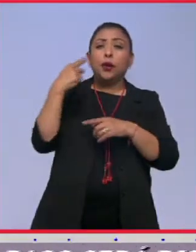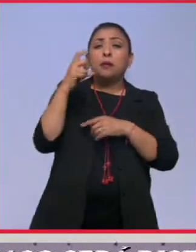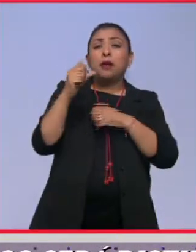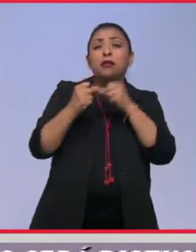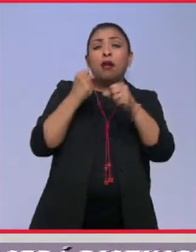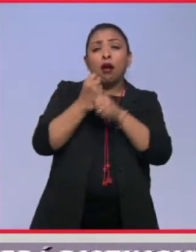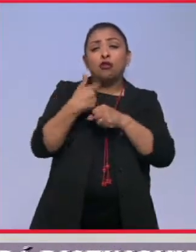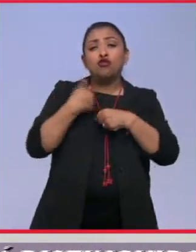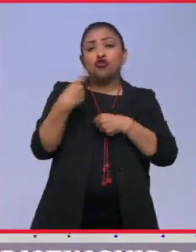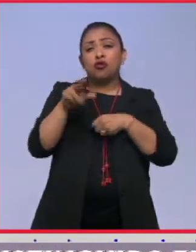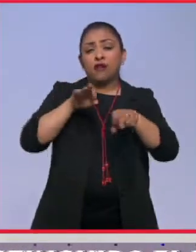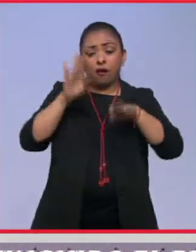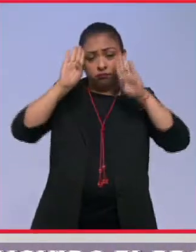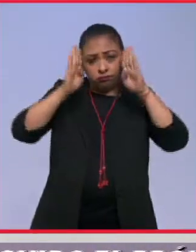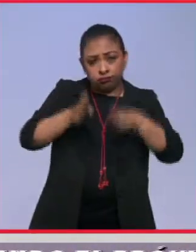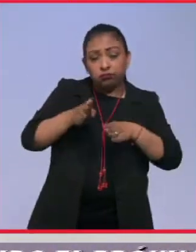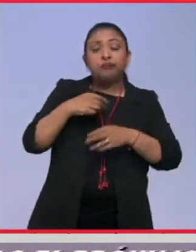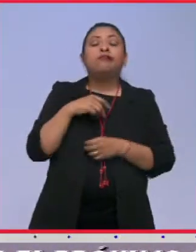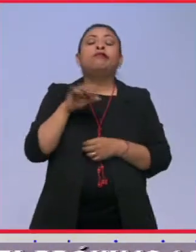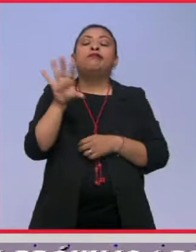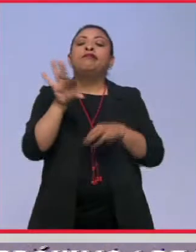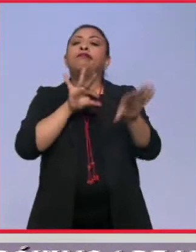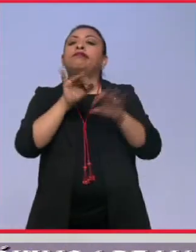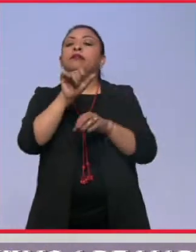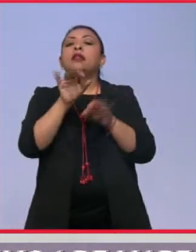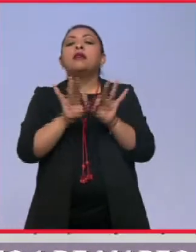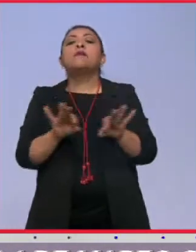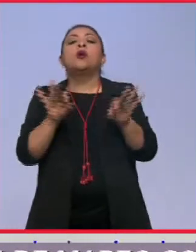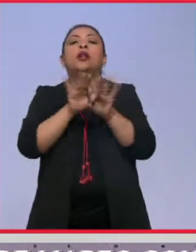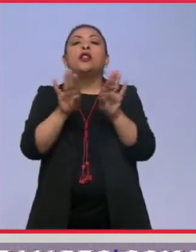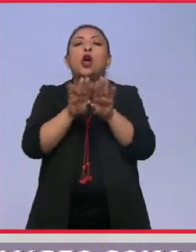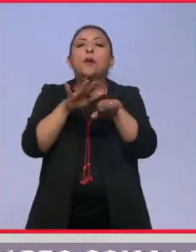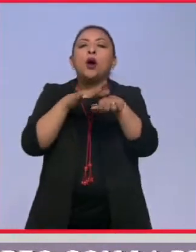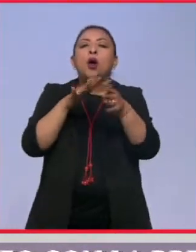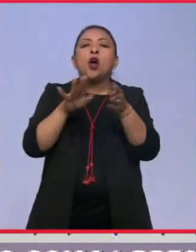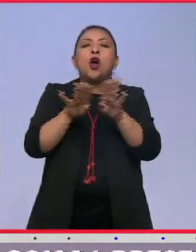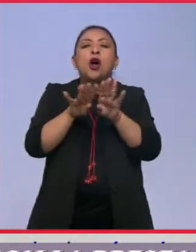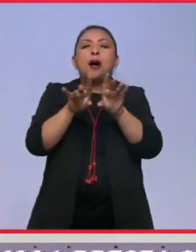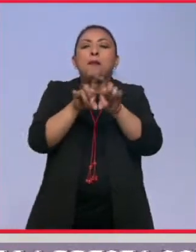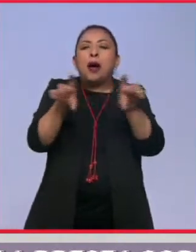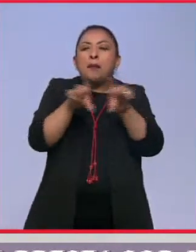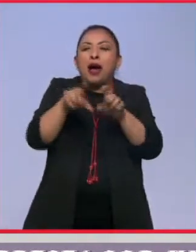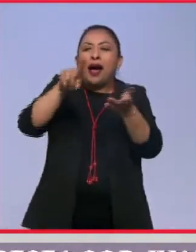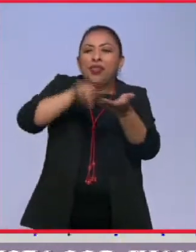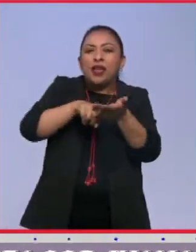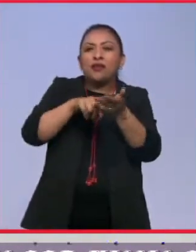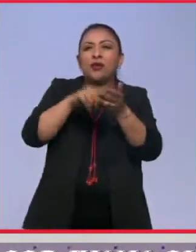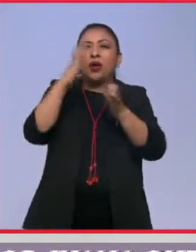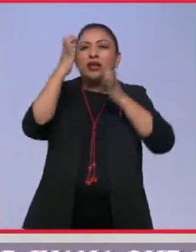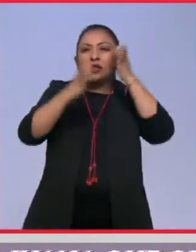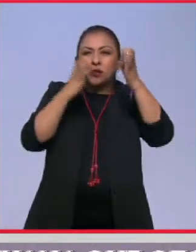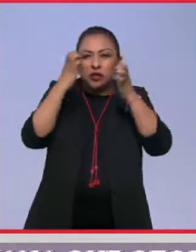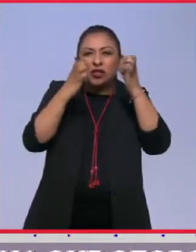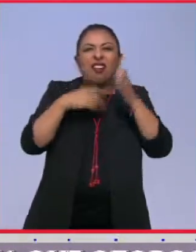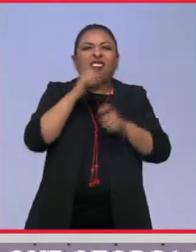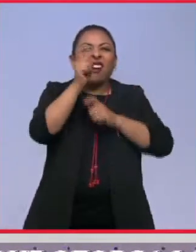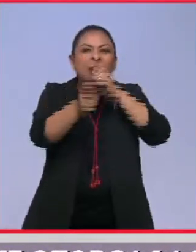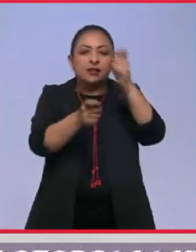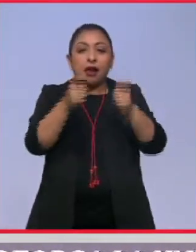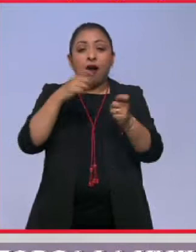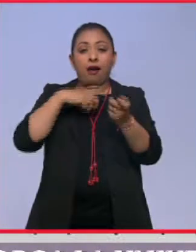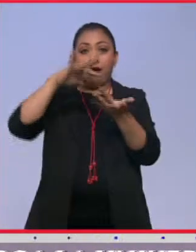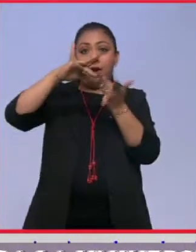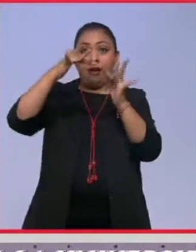años. Si hay un componente muy importante de lo textual, ¿no? Si hay mucho texto en el fondo, en la exposición. O sea, están los